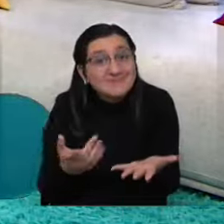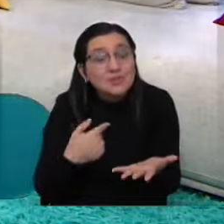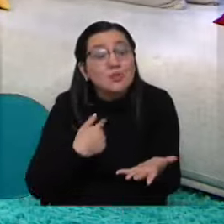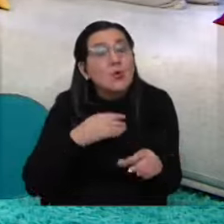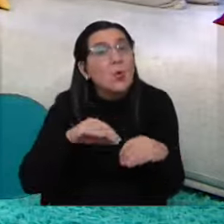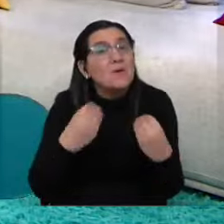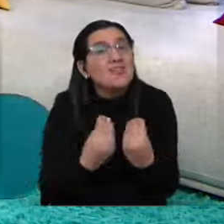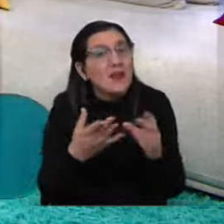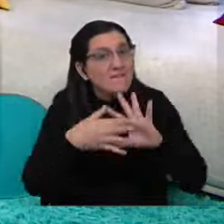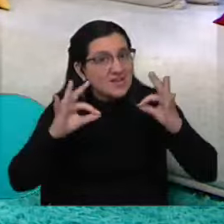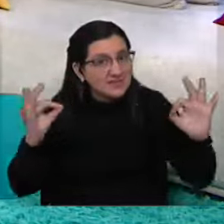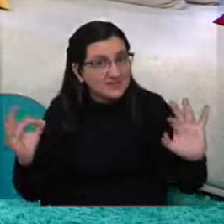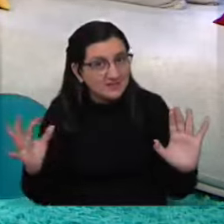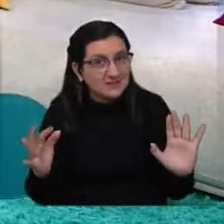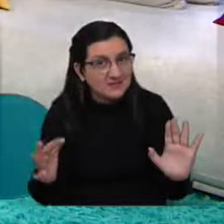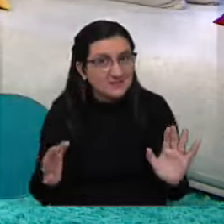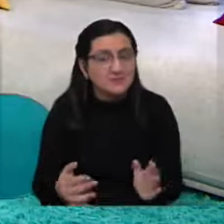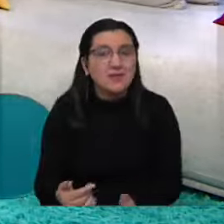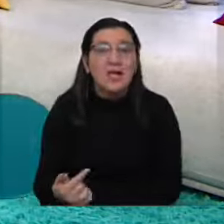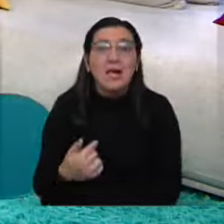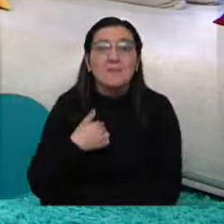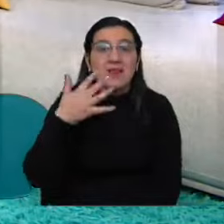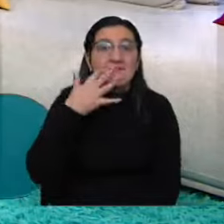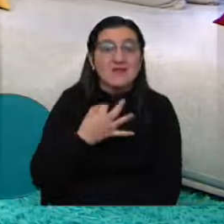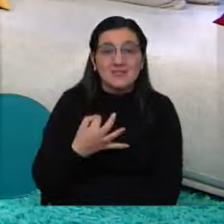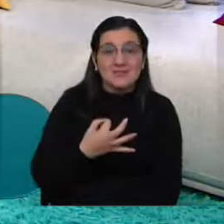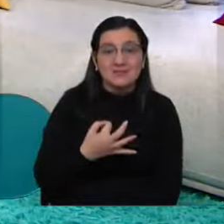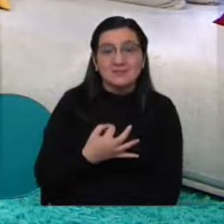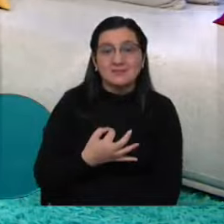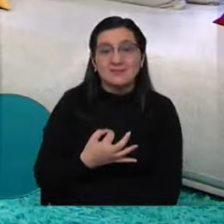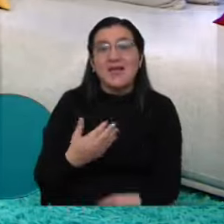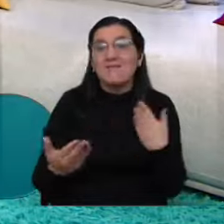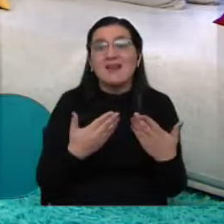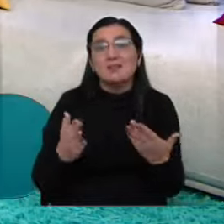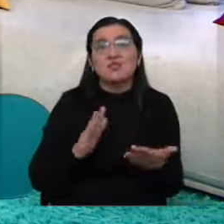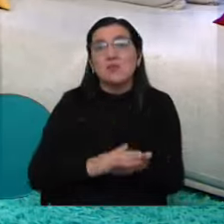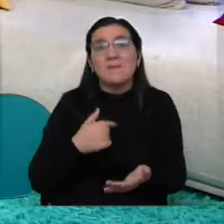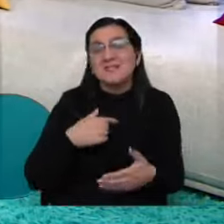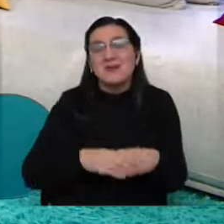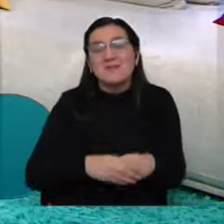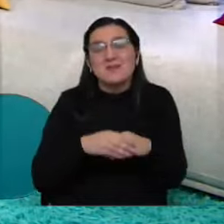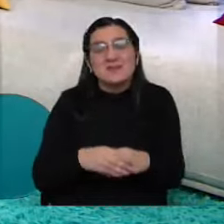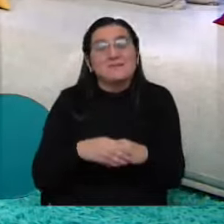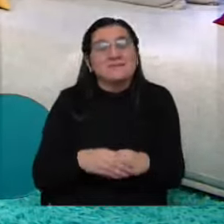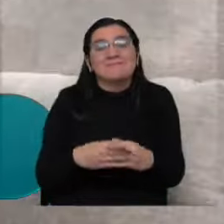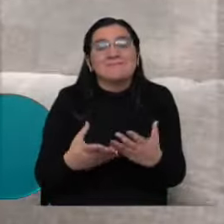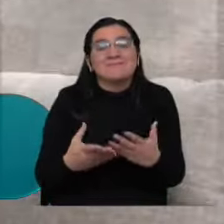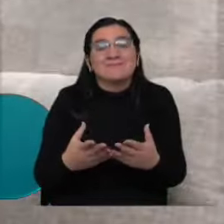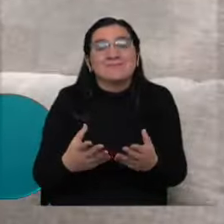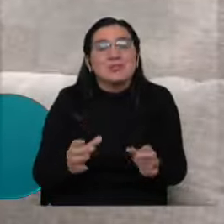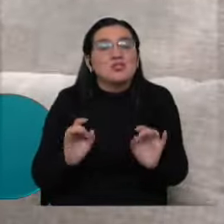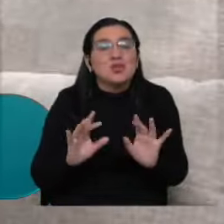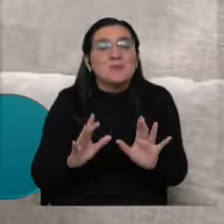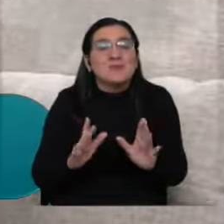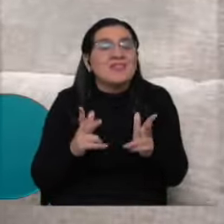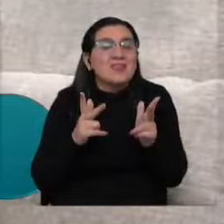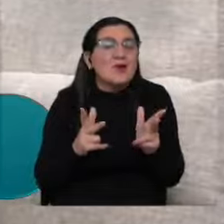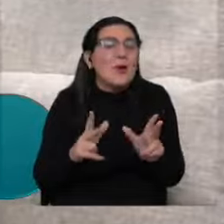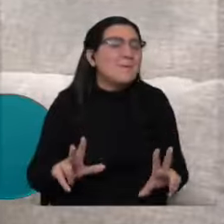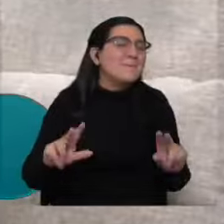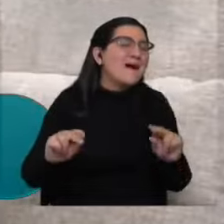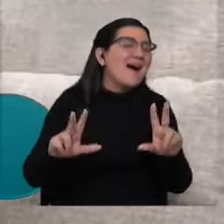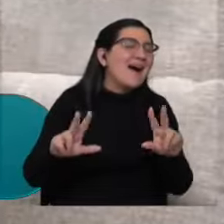tin esos son puntos suspensivos fa a mí la verdad que hablar de mis amigos y mis amigas este solo me sale decir fa son